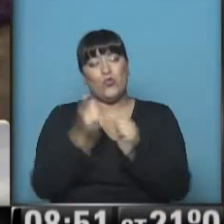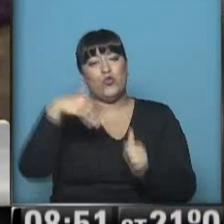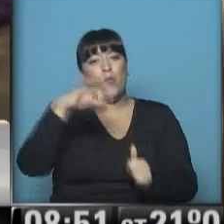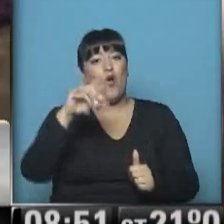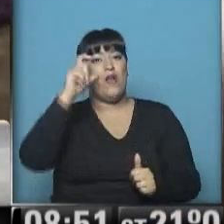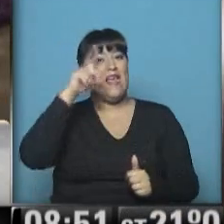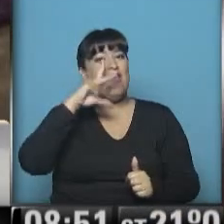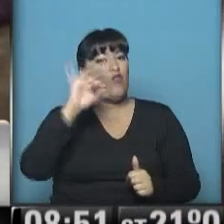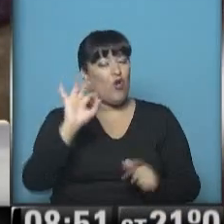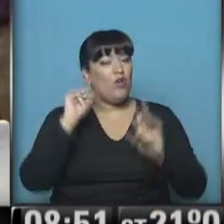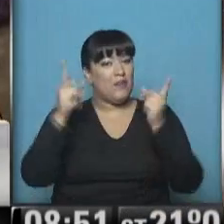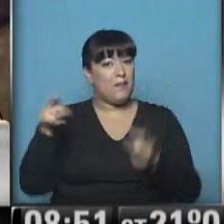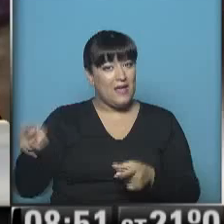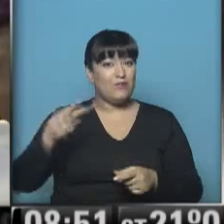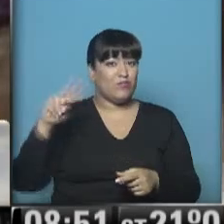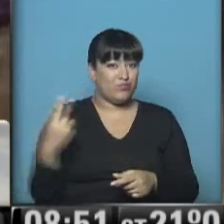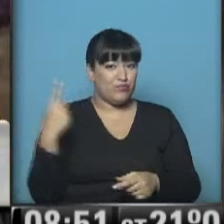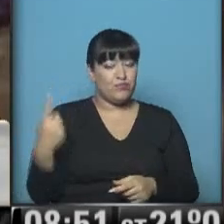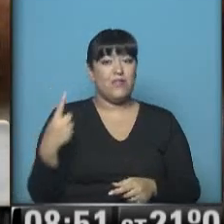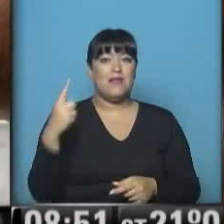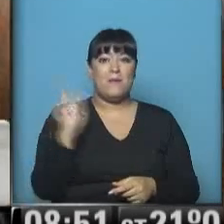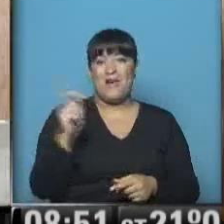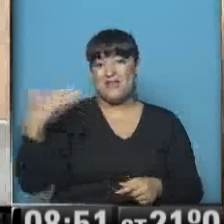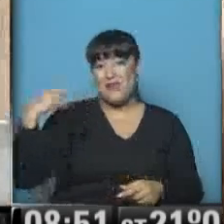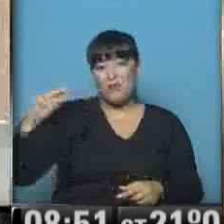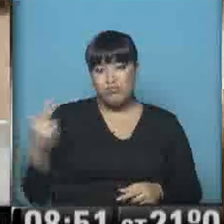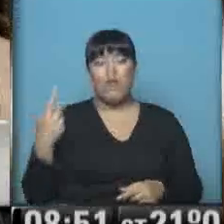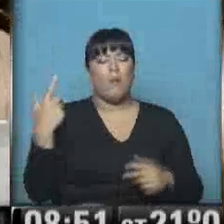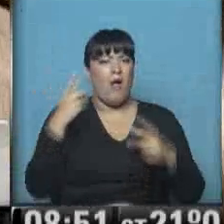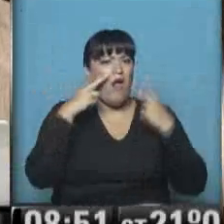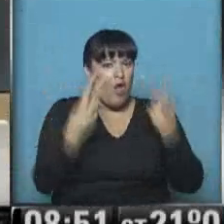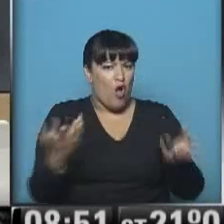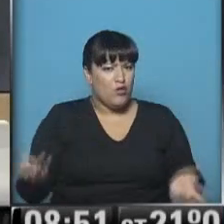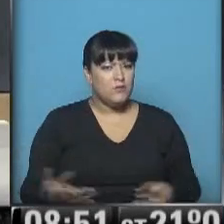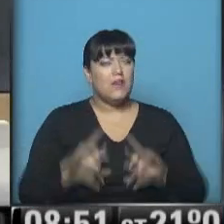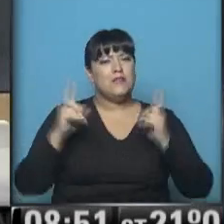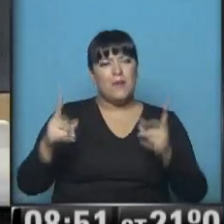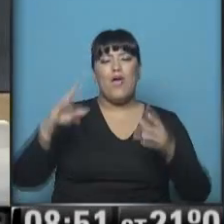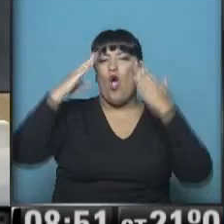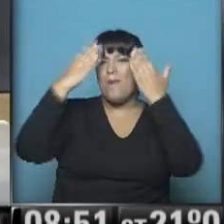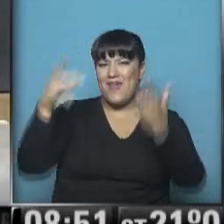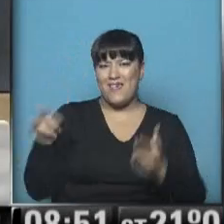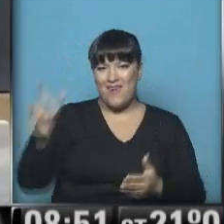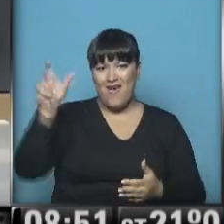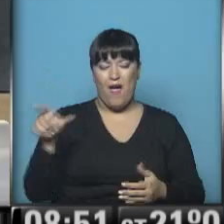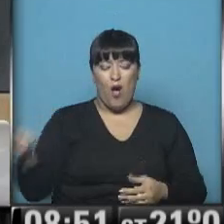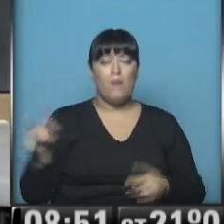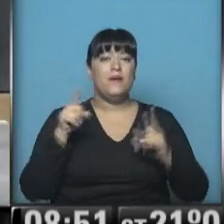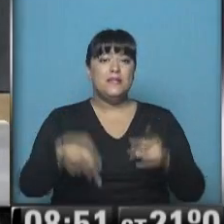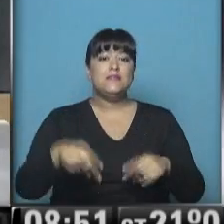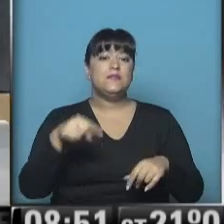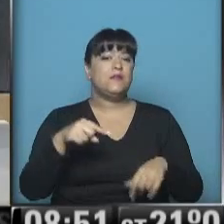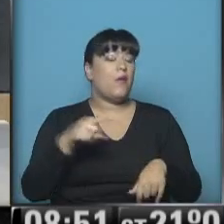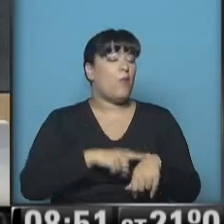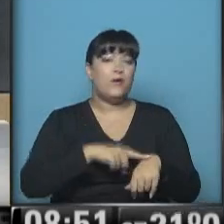un momento especial por eso de leonardo moledo falleció hace un par de meses y bueno por eso también le dedique este premio a él así que bueno llega en un momento importante